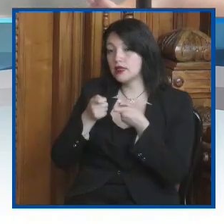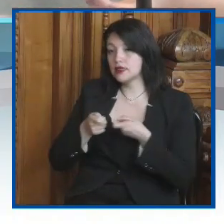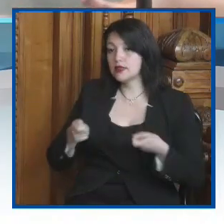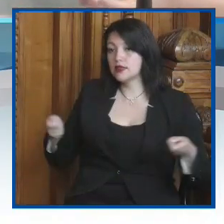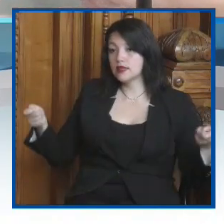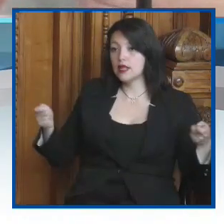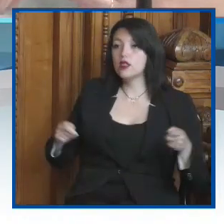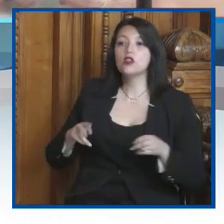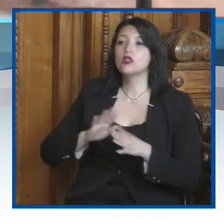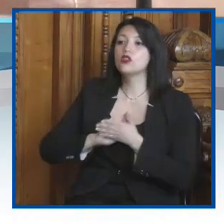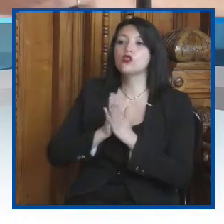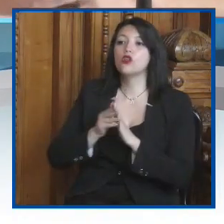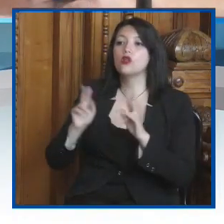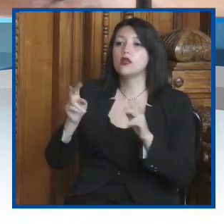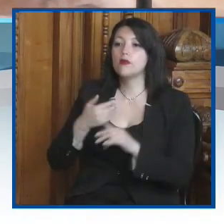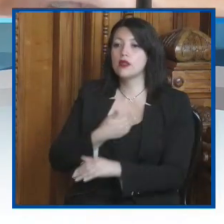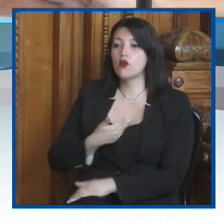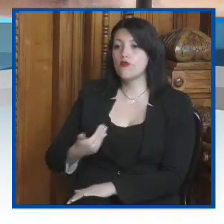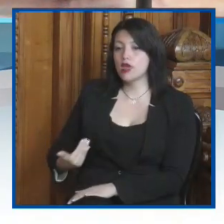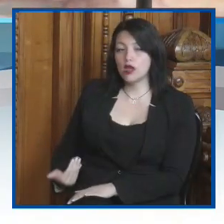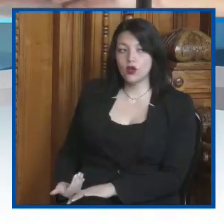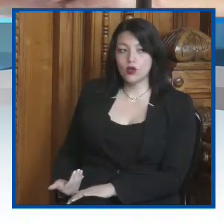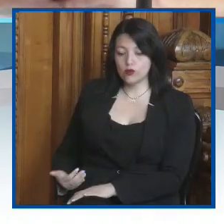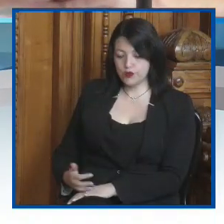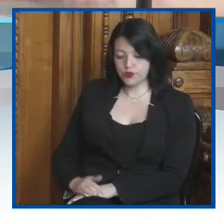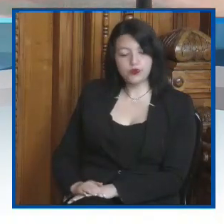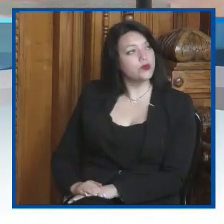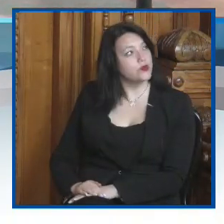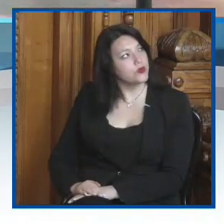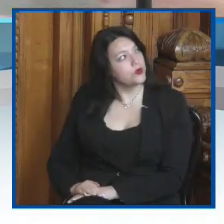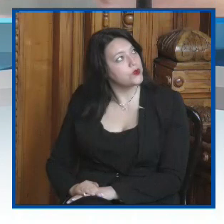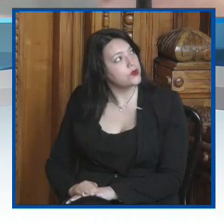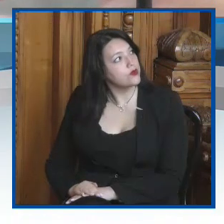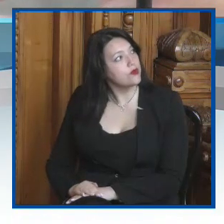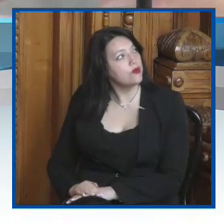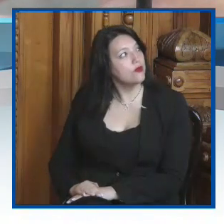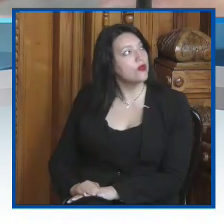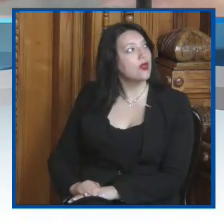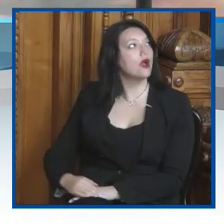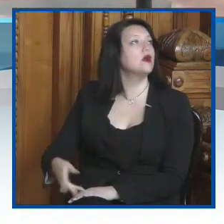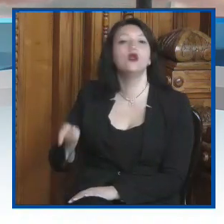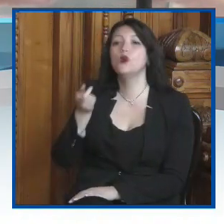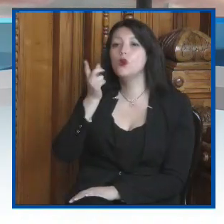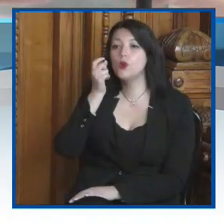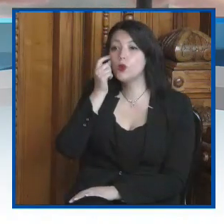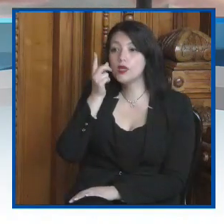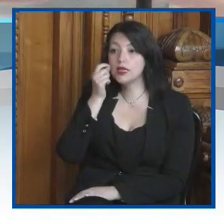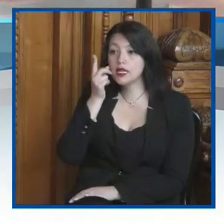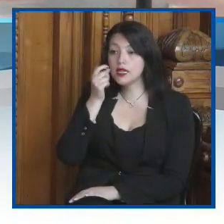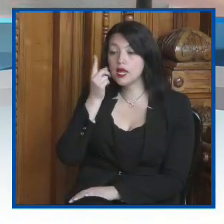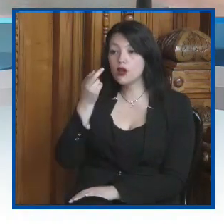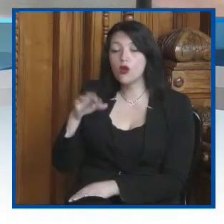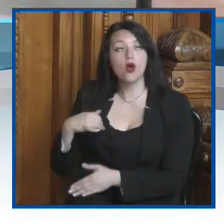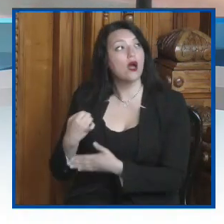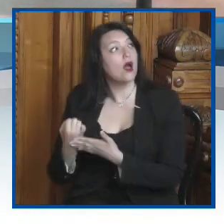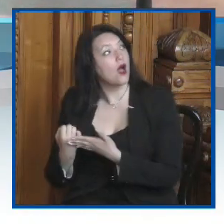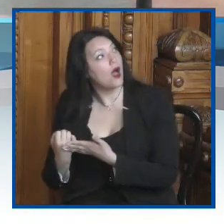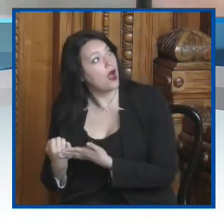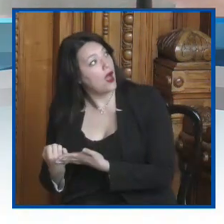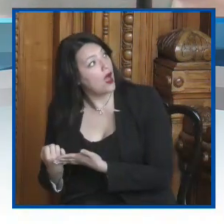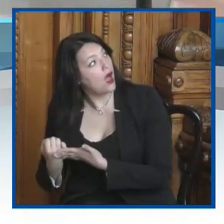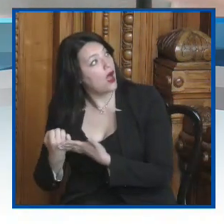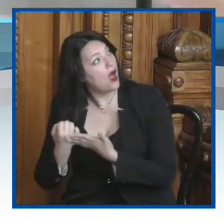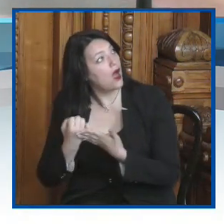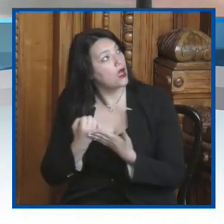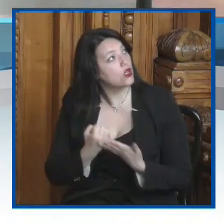actos de gobierno, en definitiva. Entonces, la cuenta de Twitter nos ayuda a tener la posibilidad de